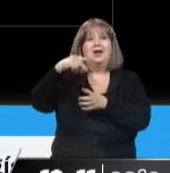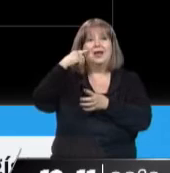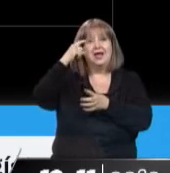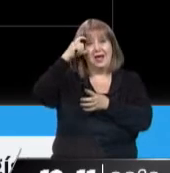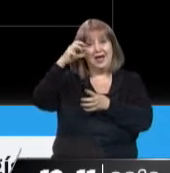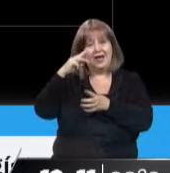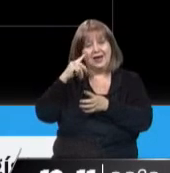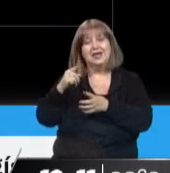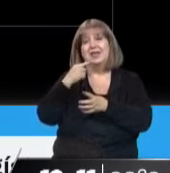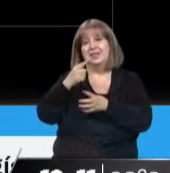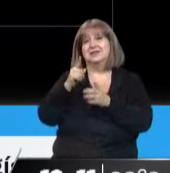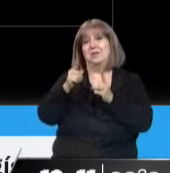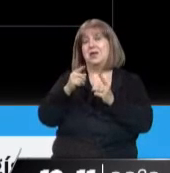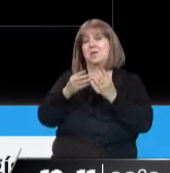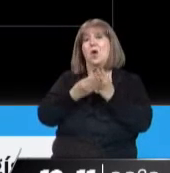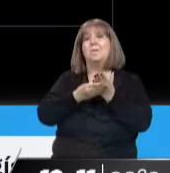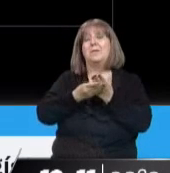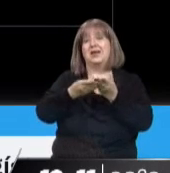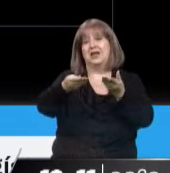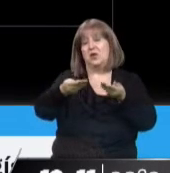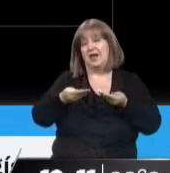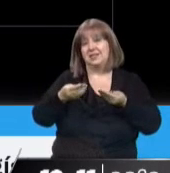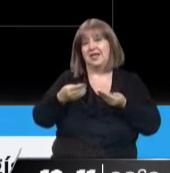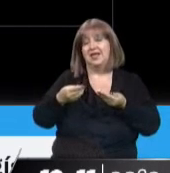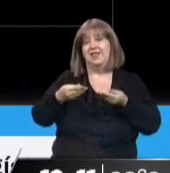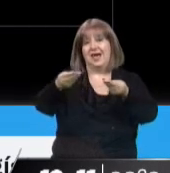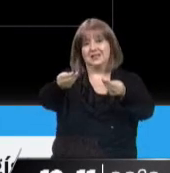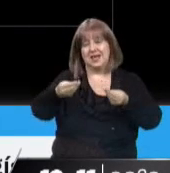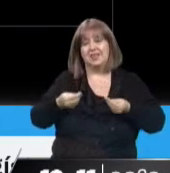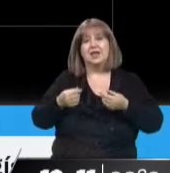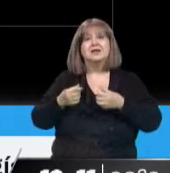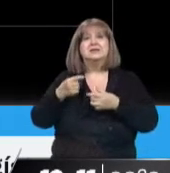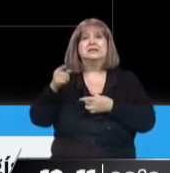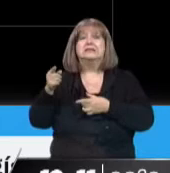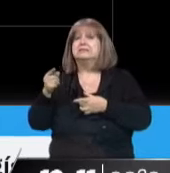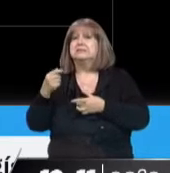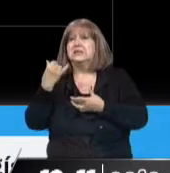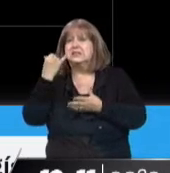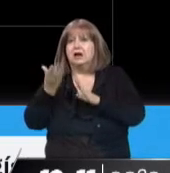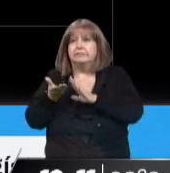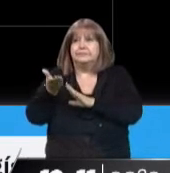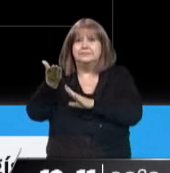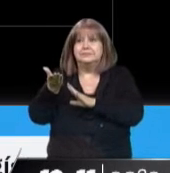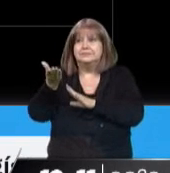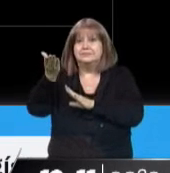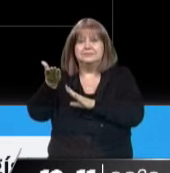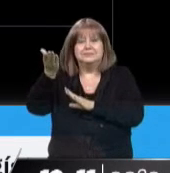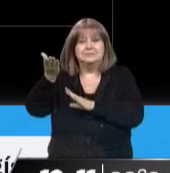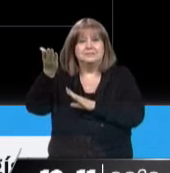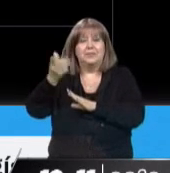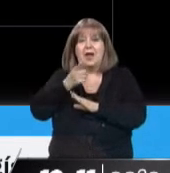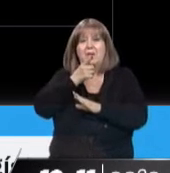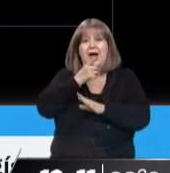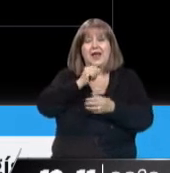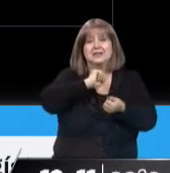además fue ministro de Hacienda, tiene una especialidad en esto, ¿no? Dice, nuevos datos de la inflación y sigue el efecto de la emisión